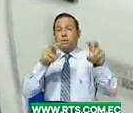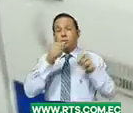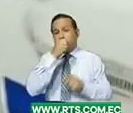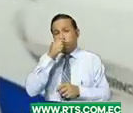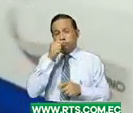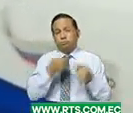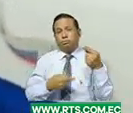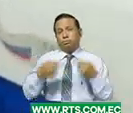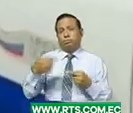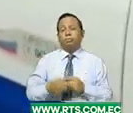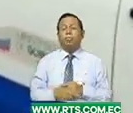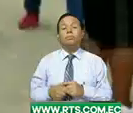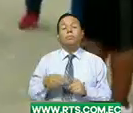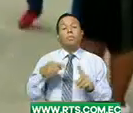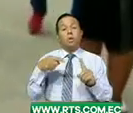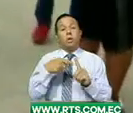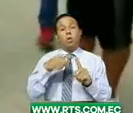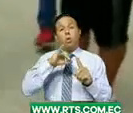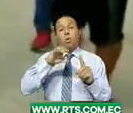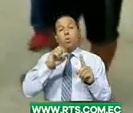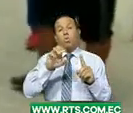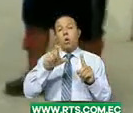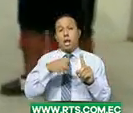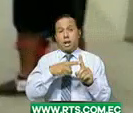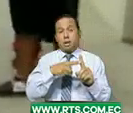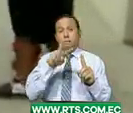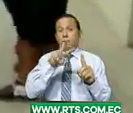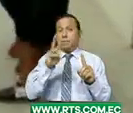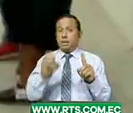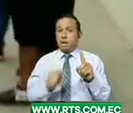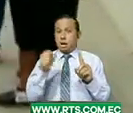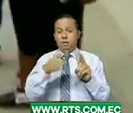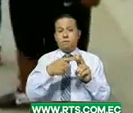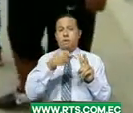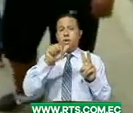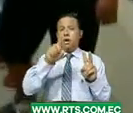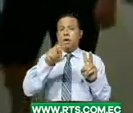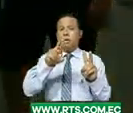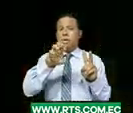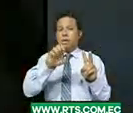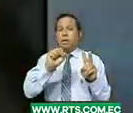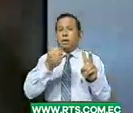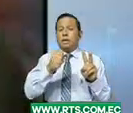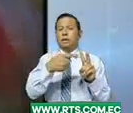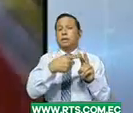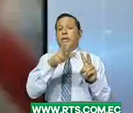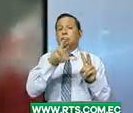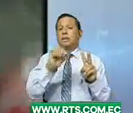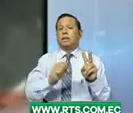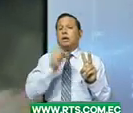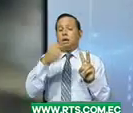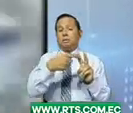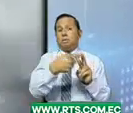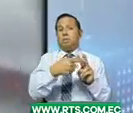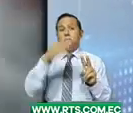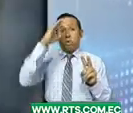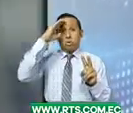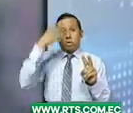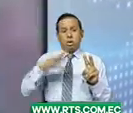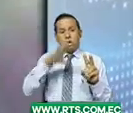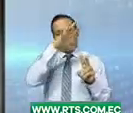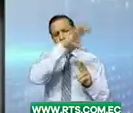Joel R. de 26 años y Andrés B. de 30 fueron detenidos por la policía tras estar involucrados en el crimen registrado en la ciudad